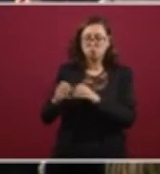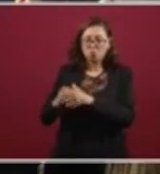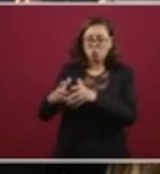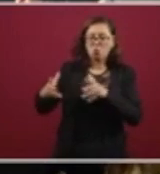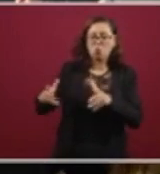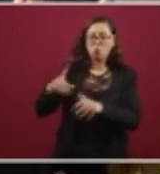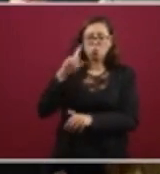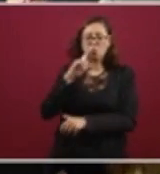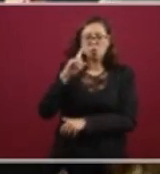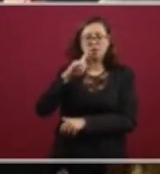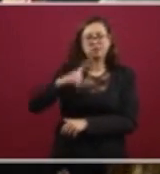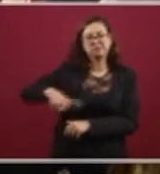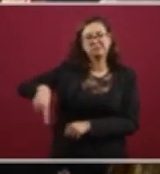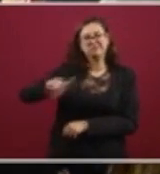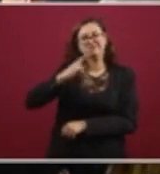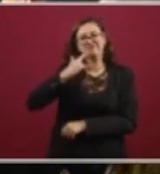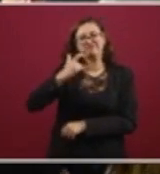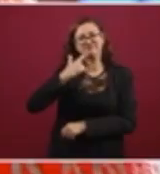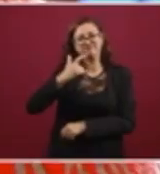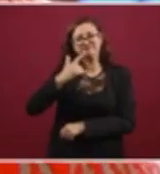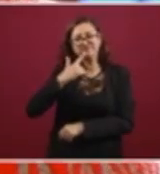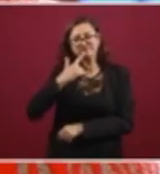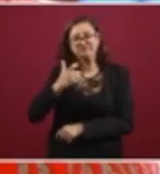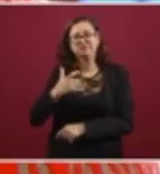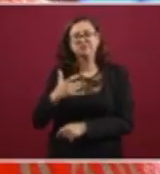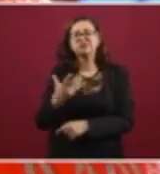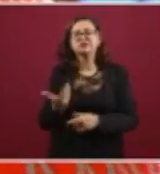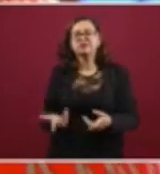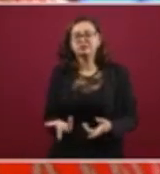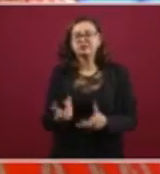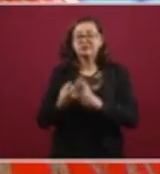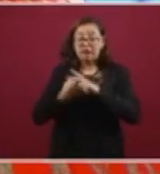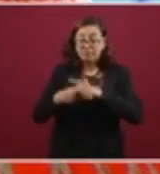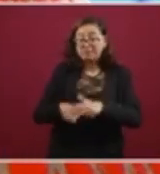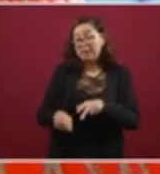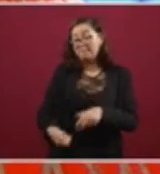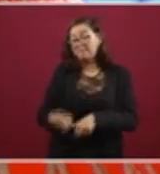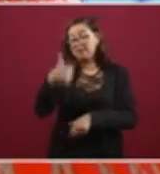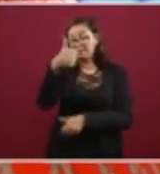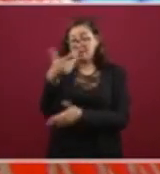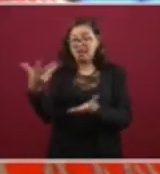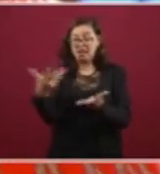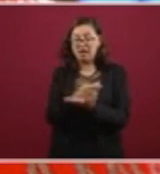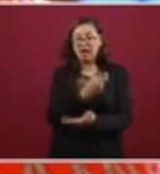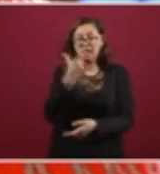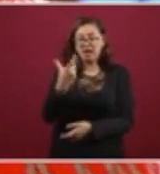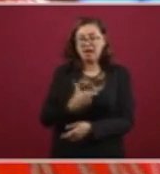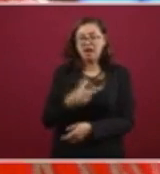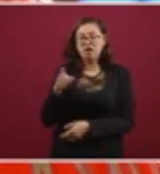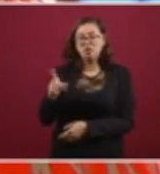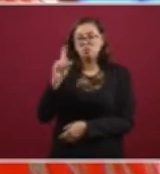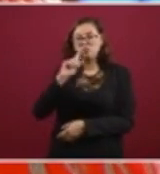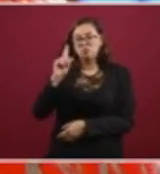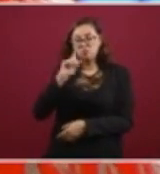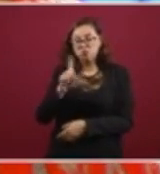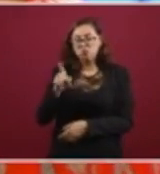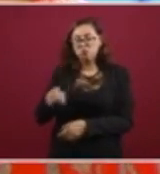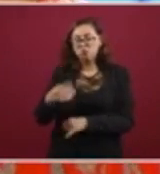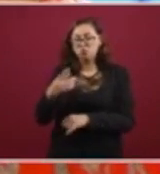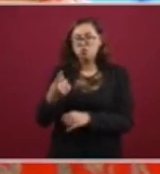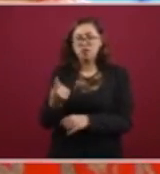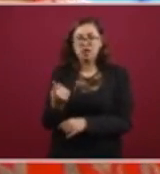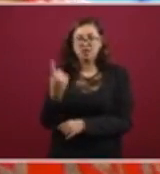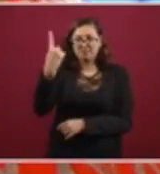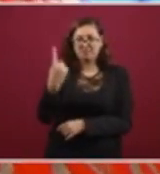Juegos Panamericanos. Y dato curioso, el inicio de las medallas fue Paula Sousa en taekwondo, y el cierre de la última